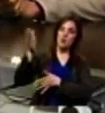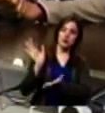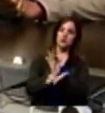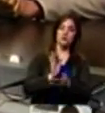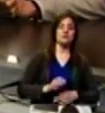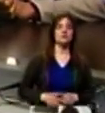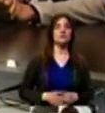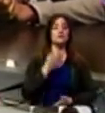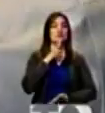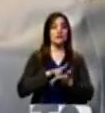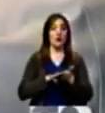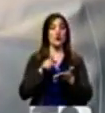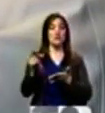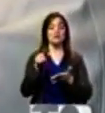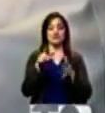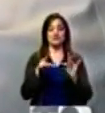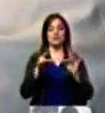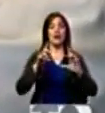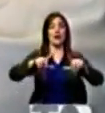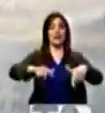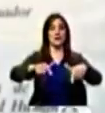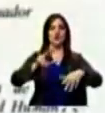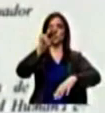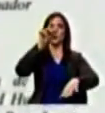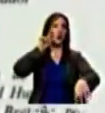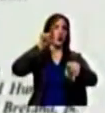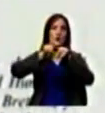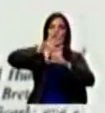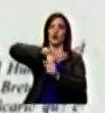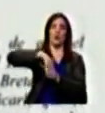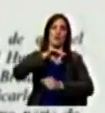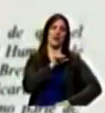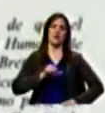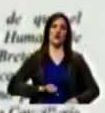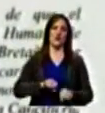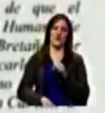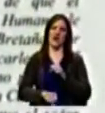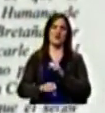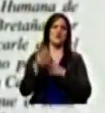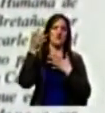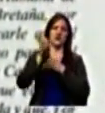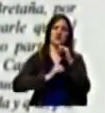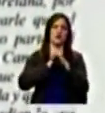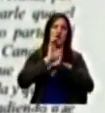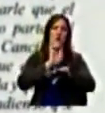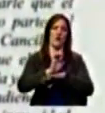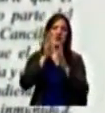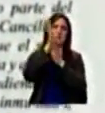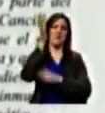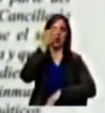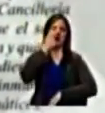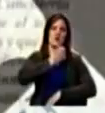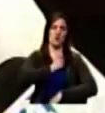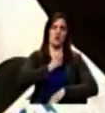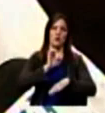carta dirigida al presidente Lenín Moreno rechaza la actitud de la cancillería, que asegura atañe la política internacional y pone en juego los